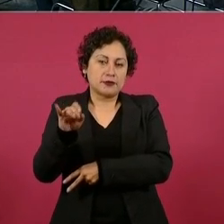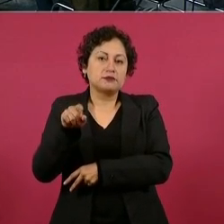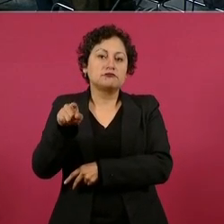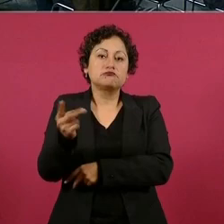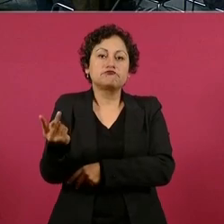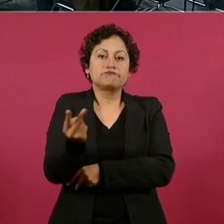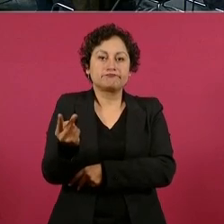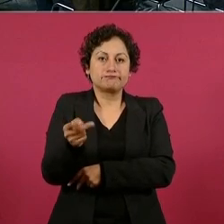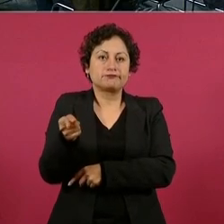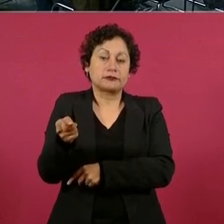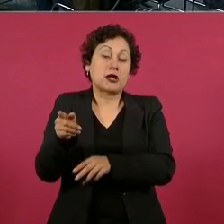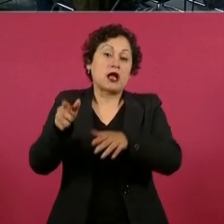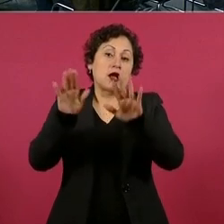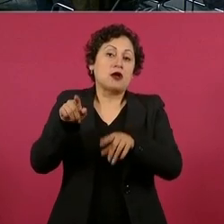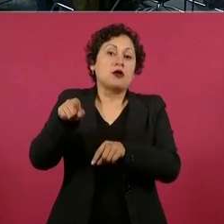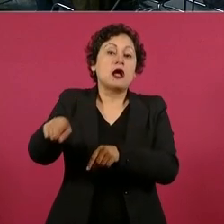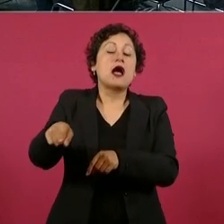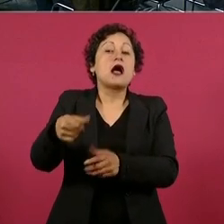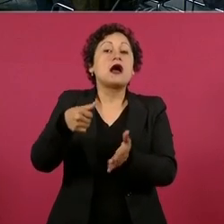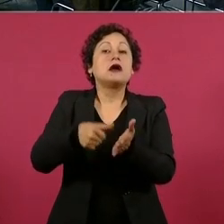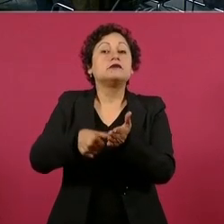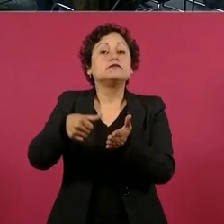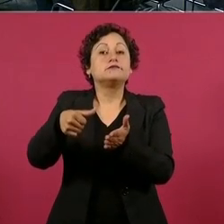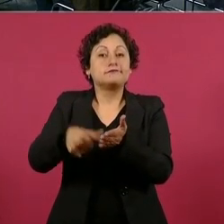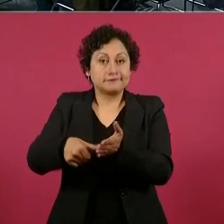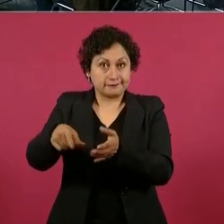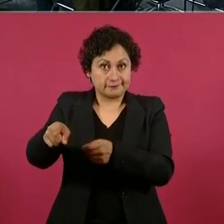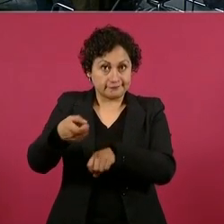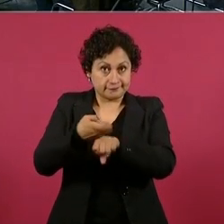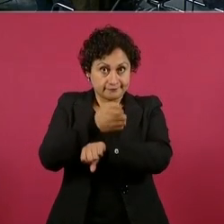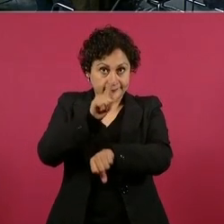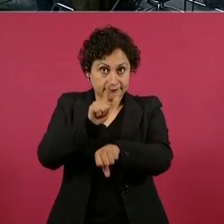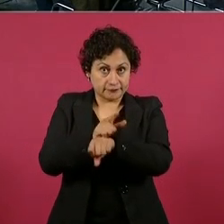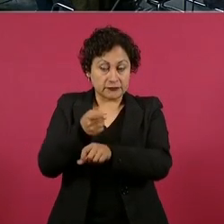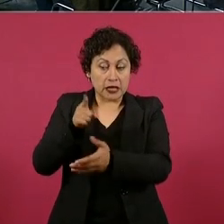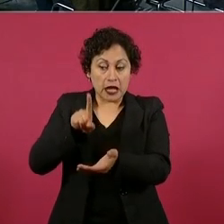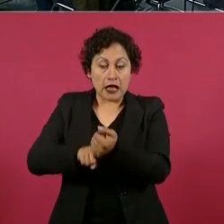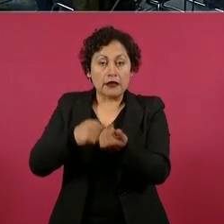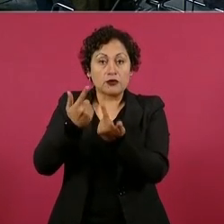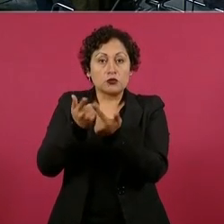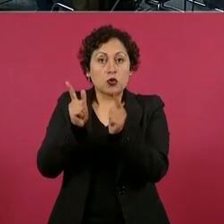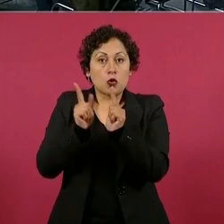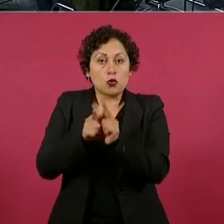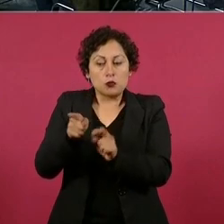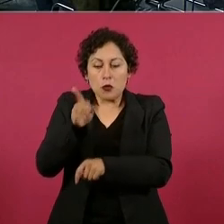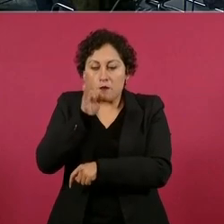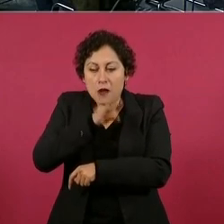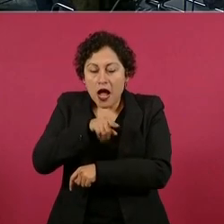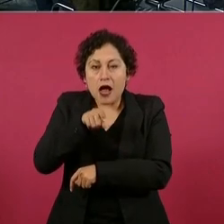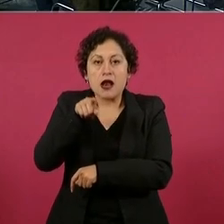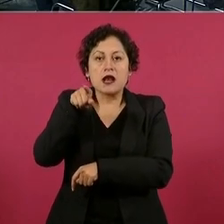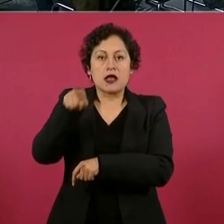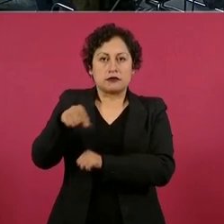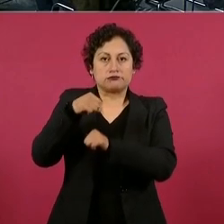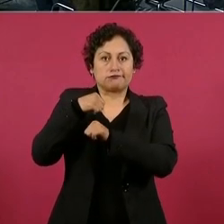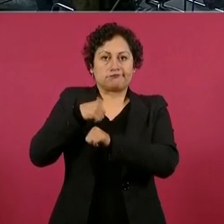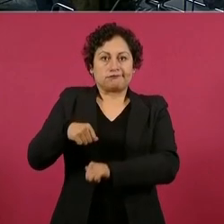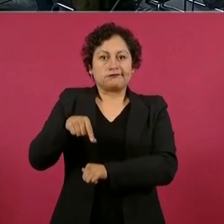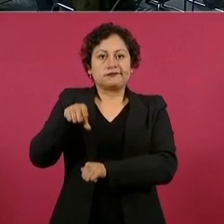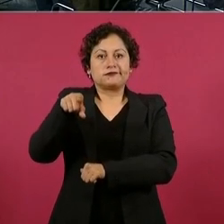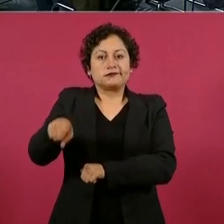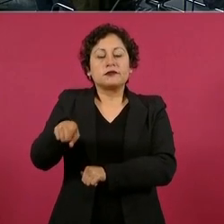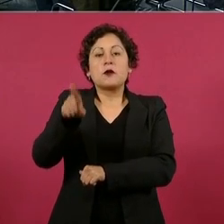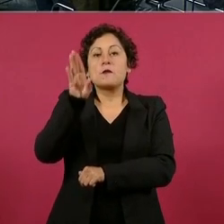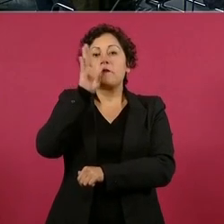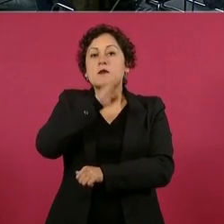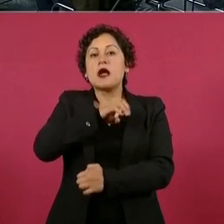en oficinas del Registro Civil Estatal una red delincuencial que hizo uso ilegal de sus facultades para el registro de